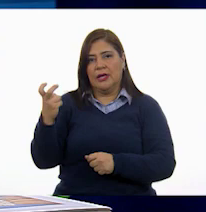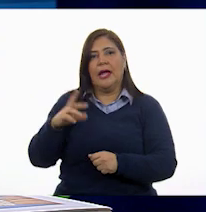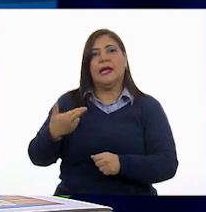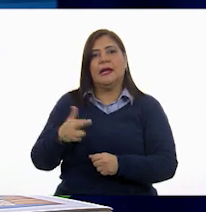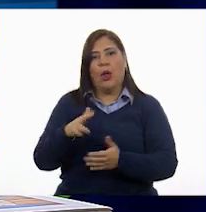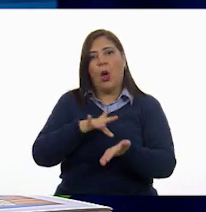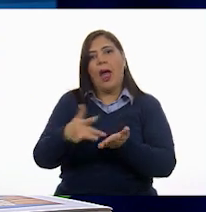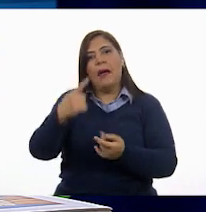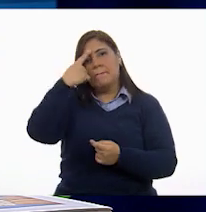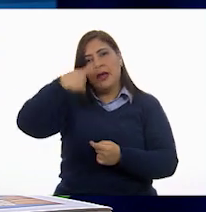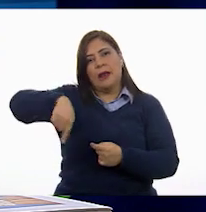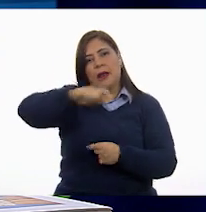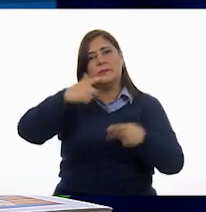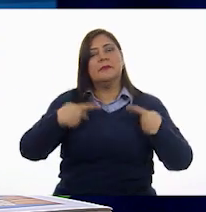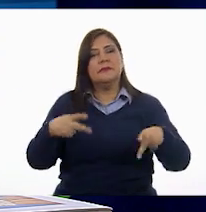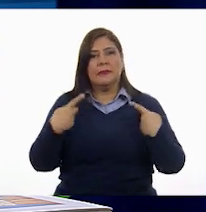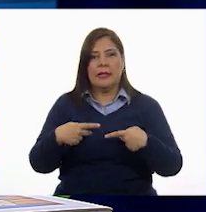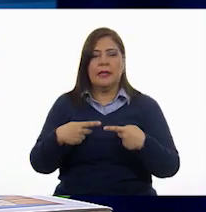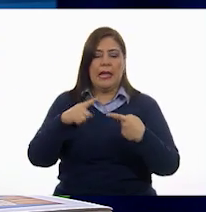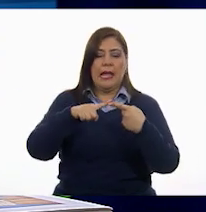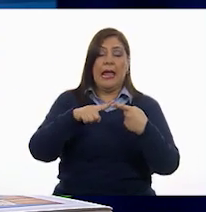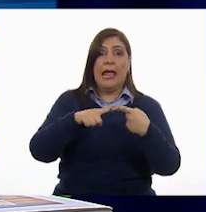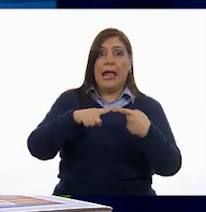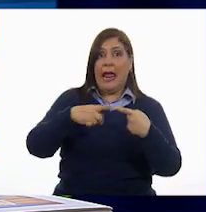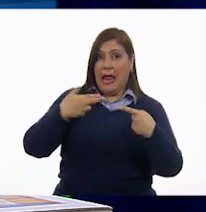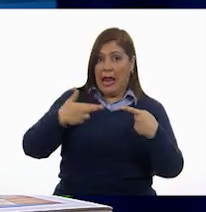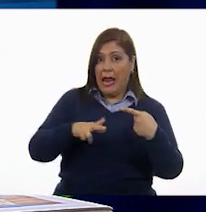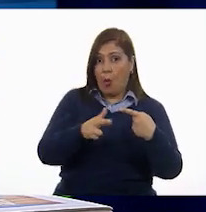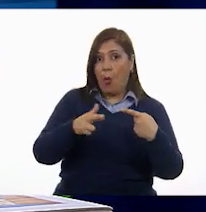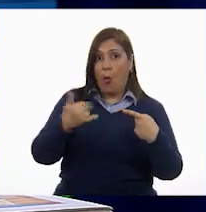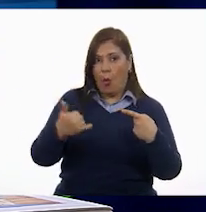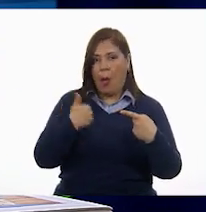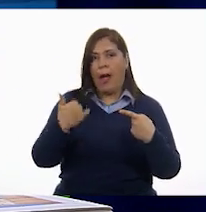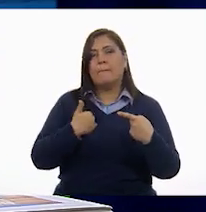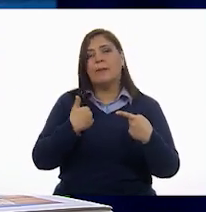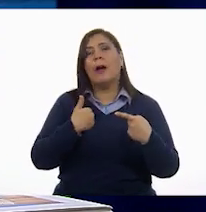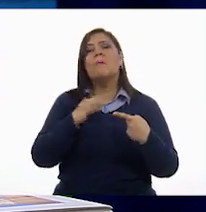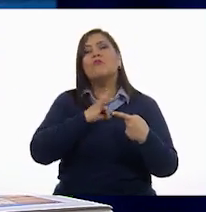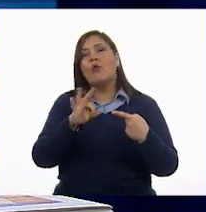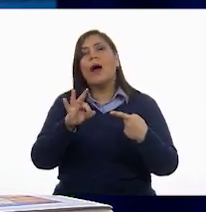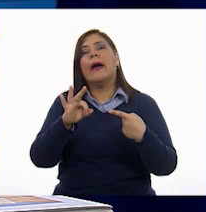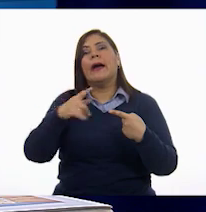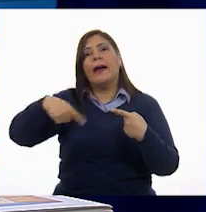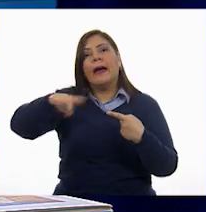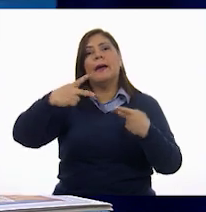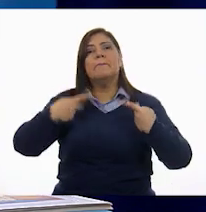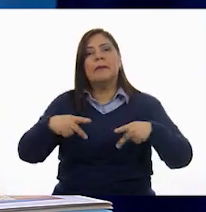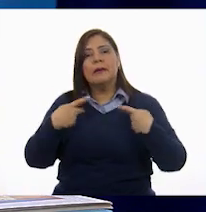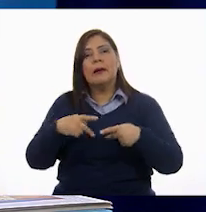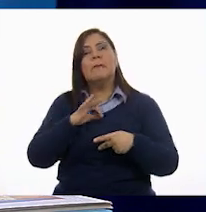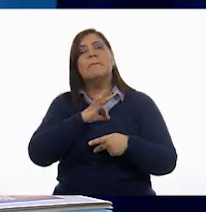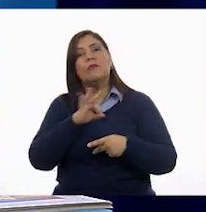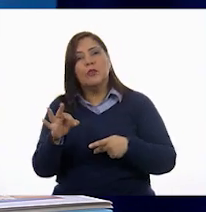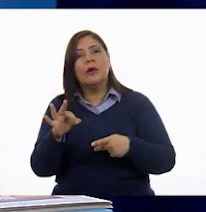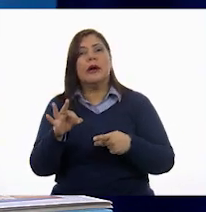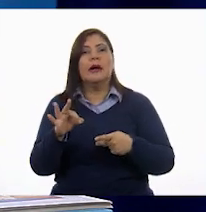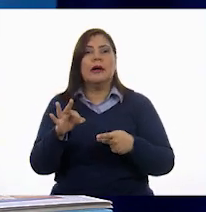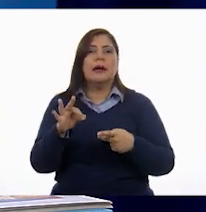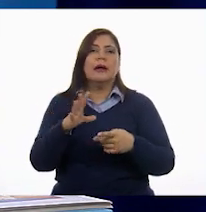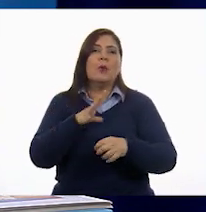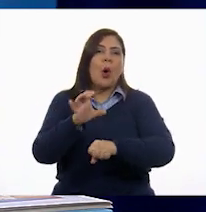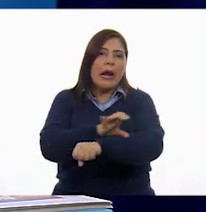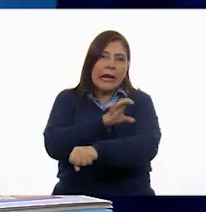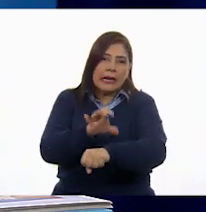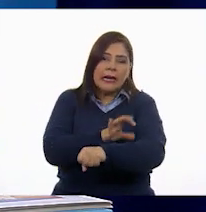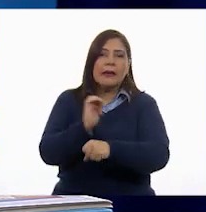la humanidad. Entonces, mientras el río joven le permite a la humanidad obtener algún tipo de